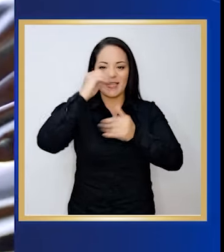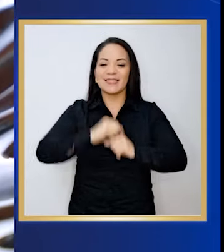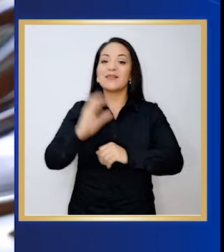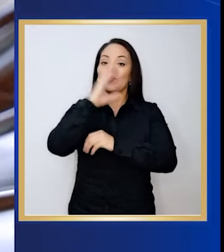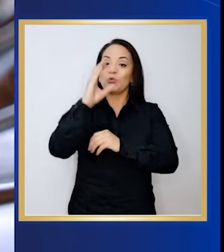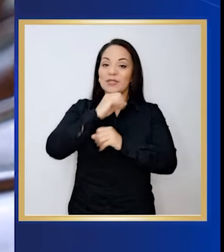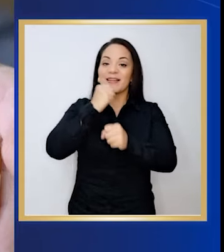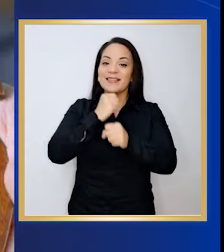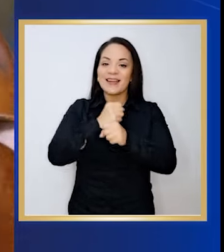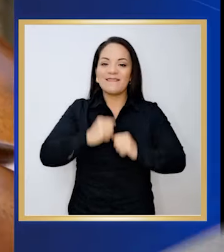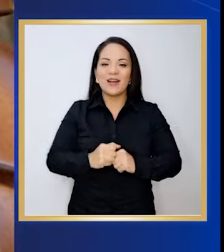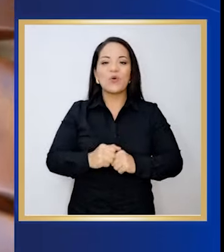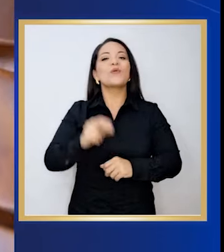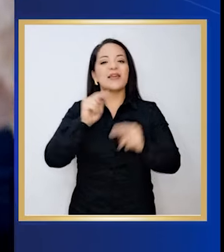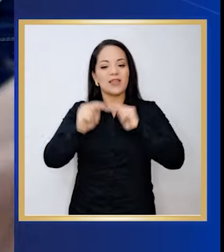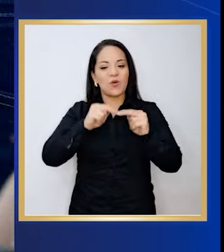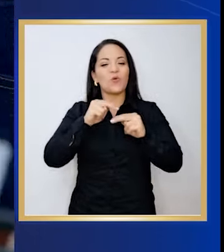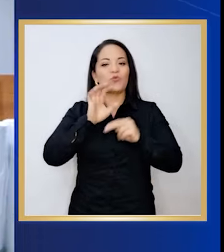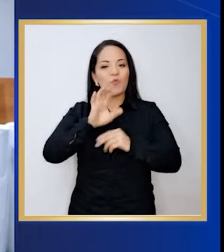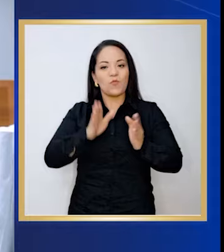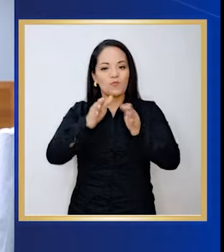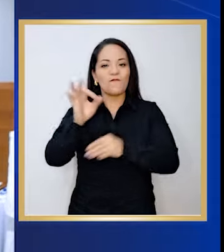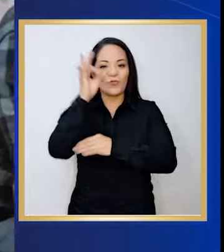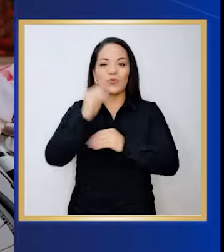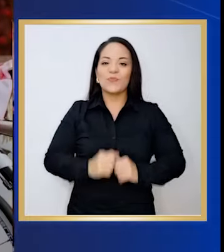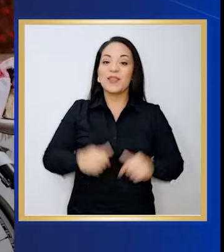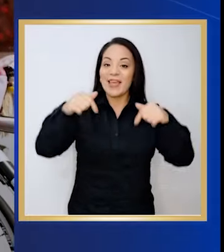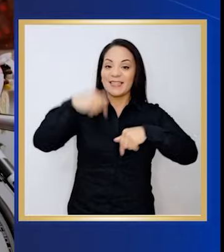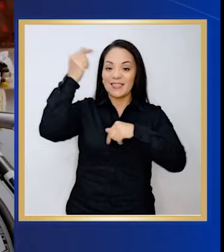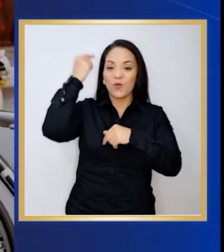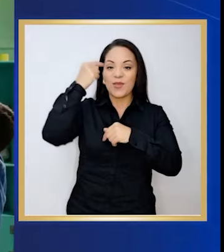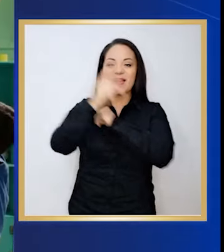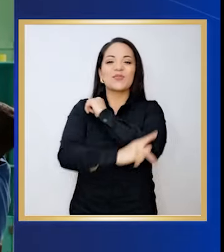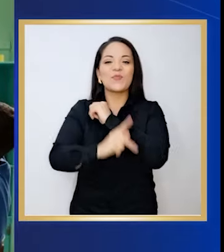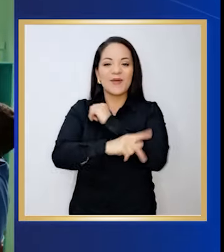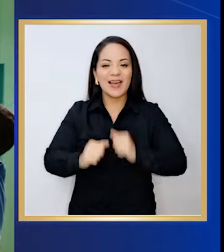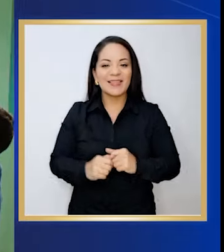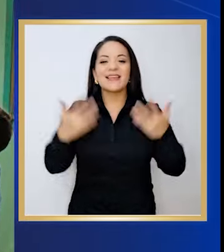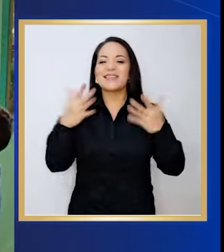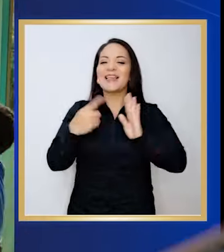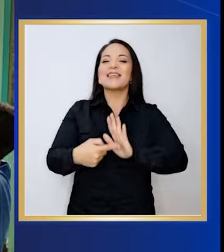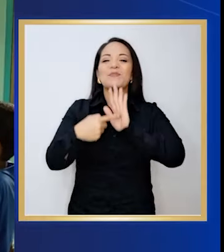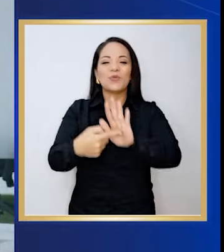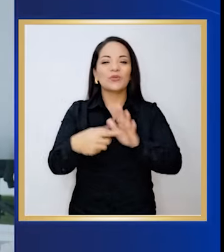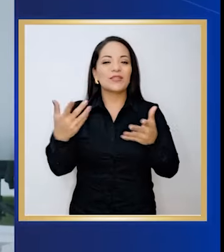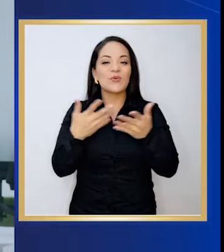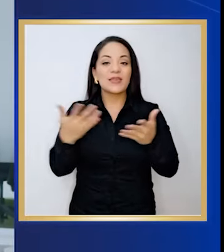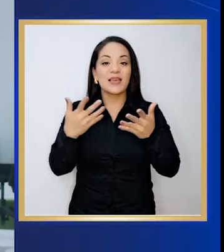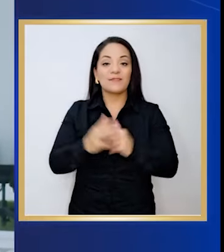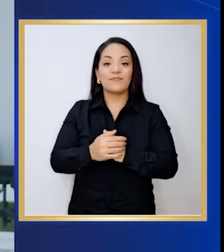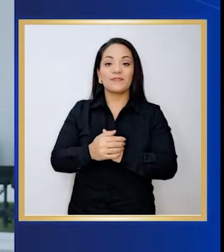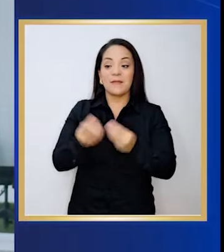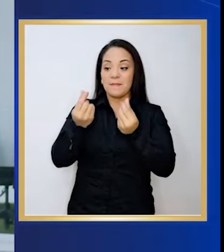capacitarse Buscar un oficio y emprender camino de futuro Este gobierno y la patria ha demostrado